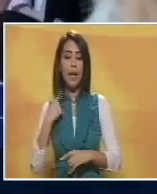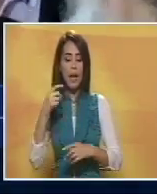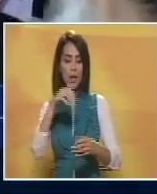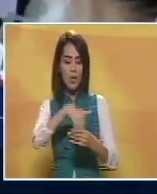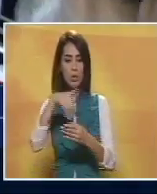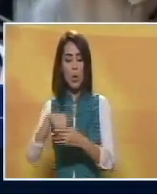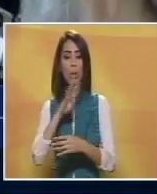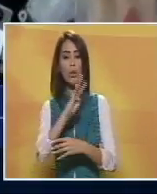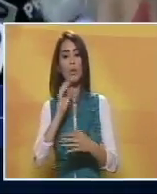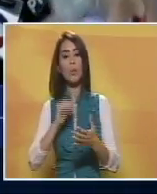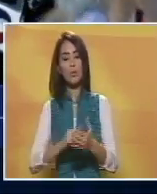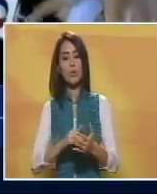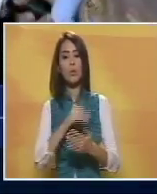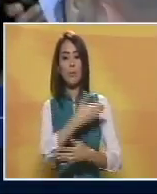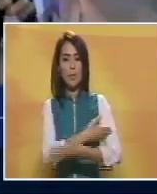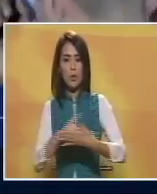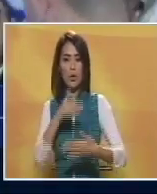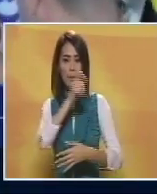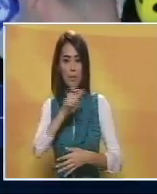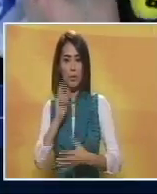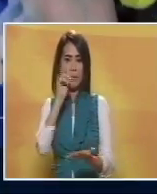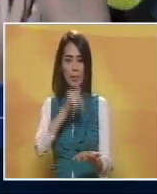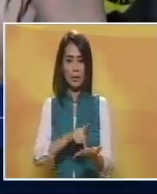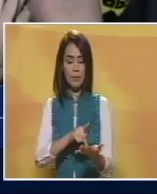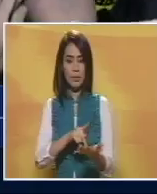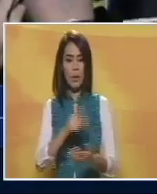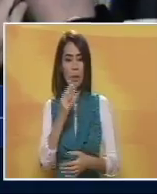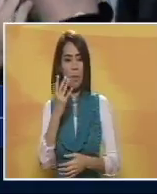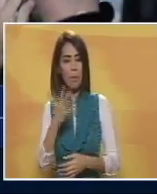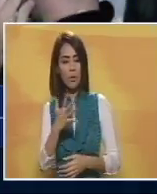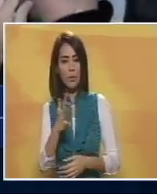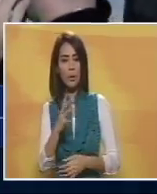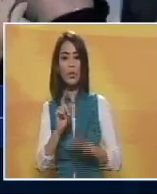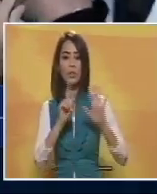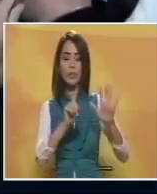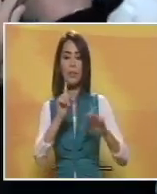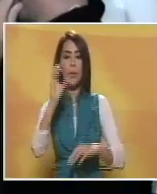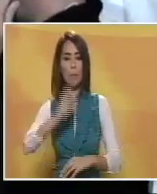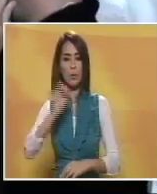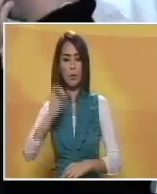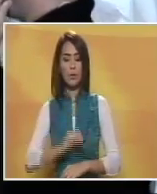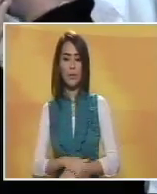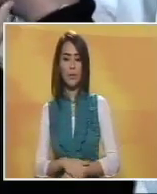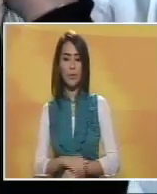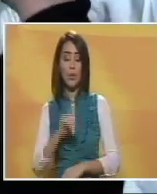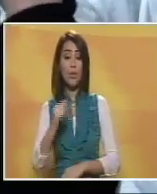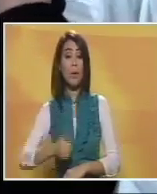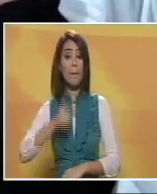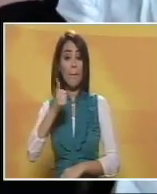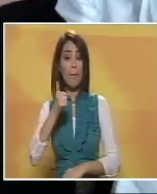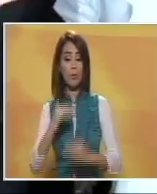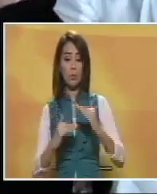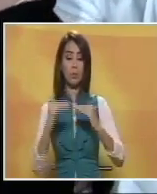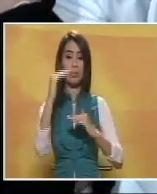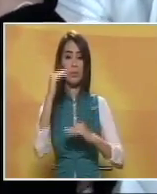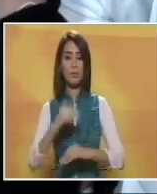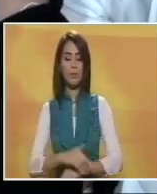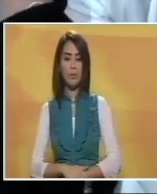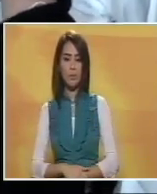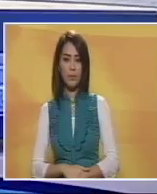4.2 millones de personas, siendo la participación ciudadana de un poco más de 61%, uno de los mayores niveles